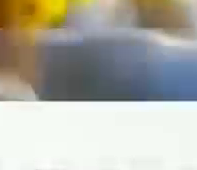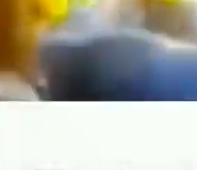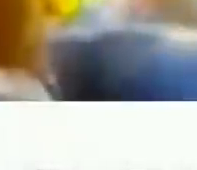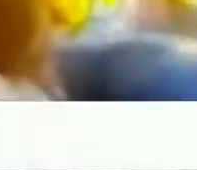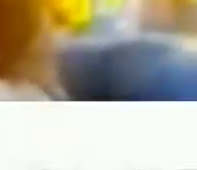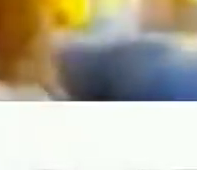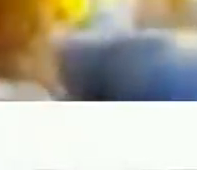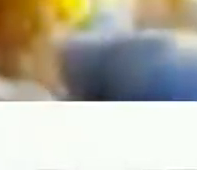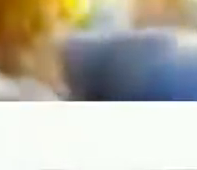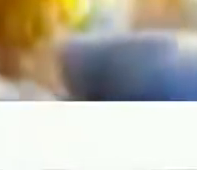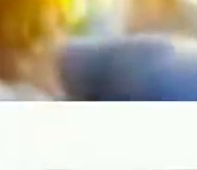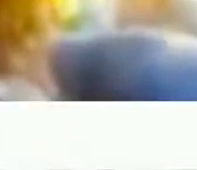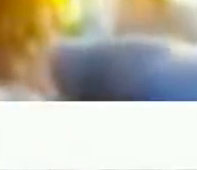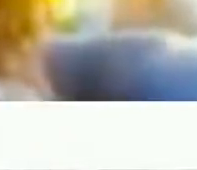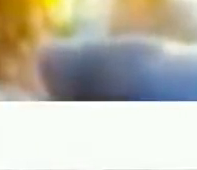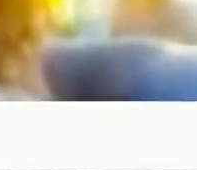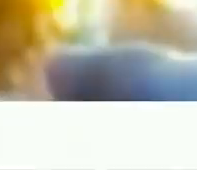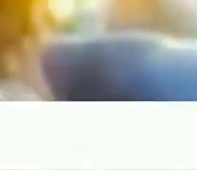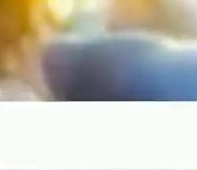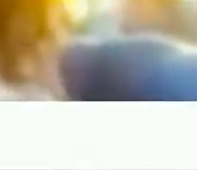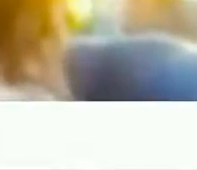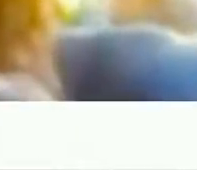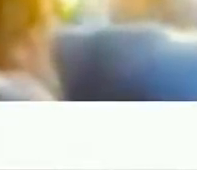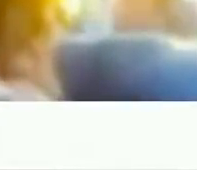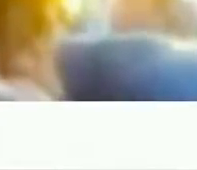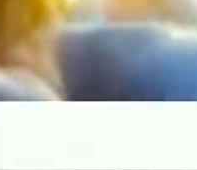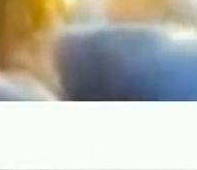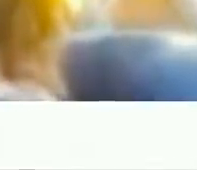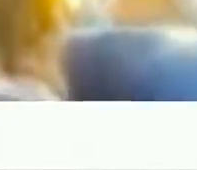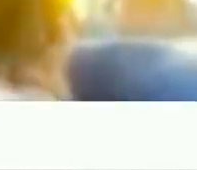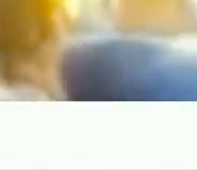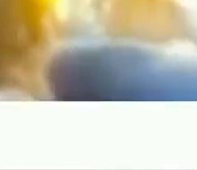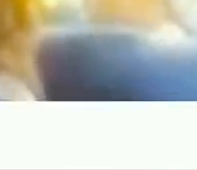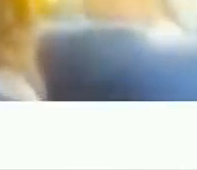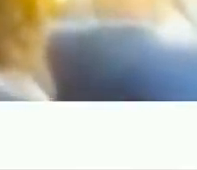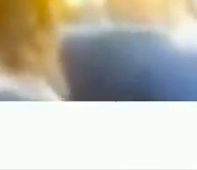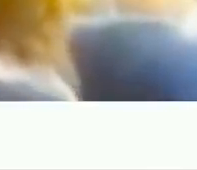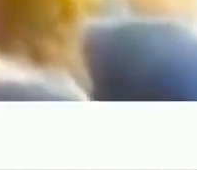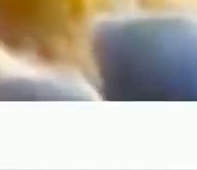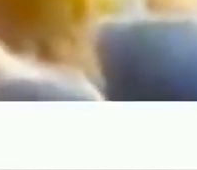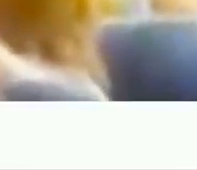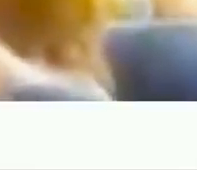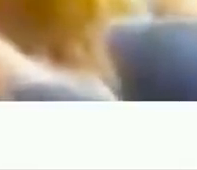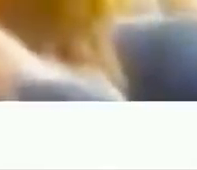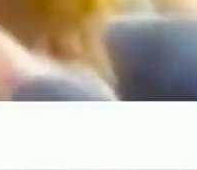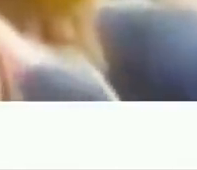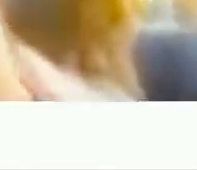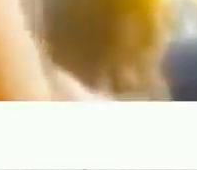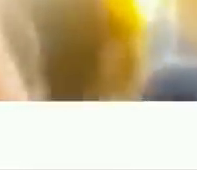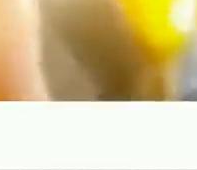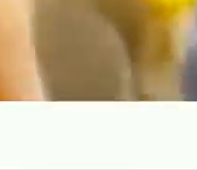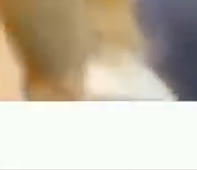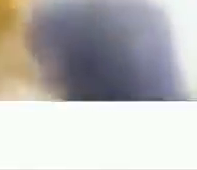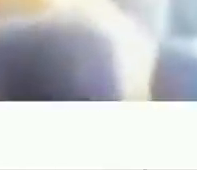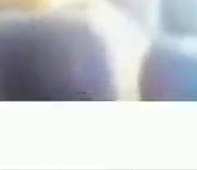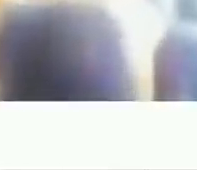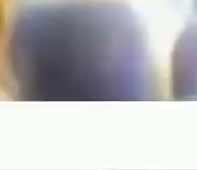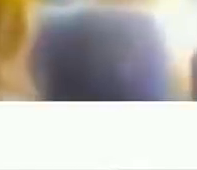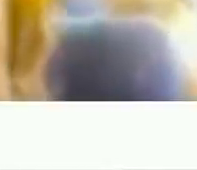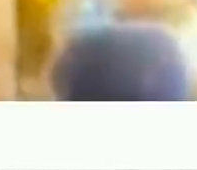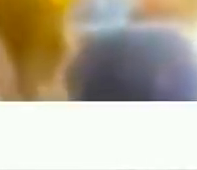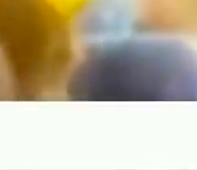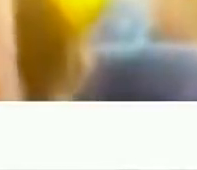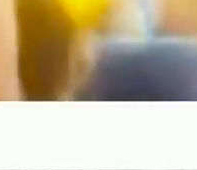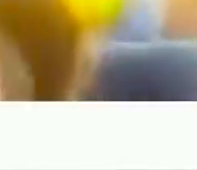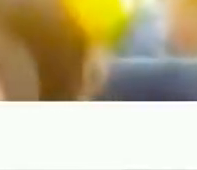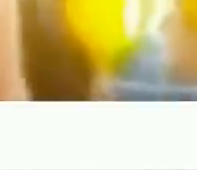de día viviré pensando en tus sonrisas. De noche las estrellas